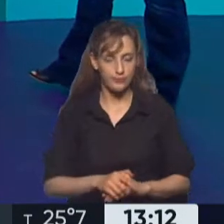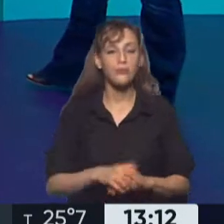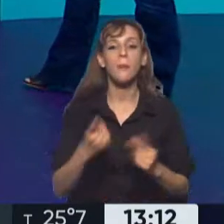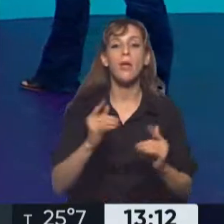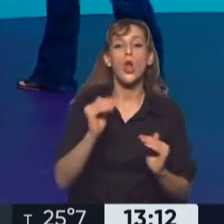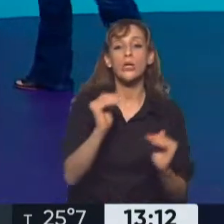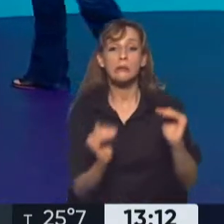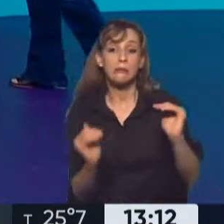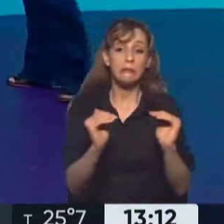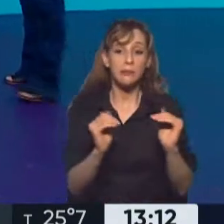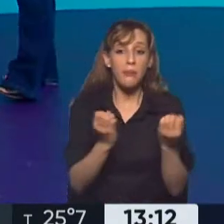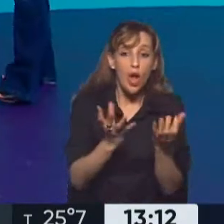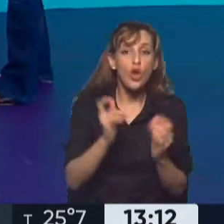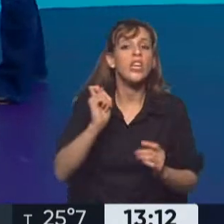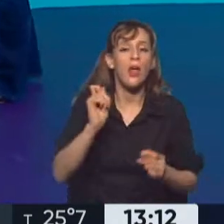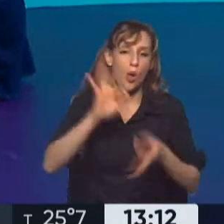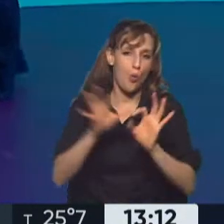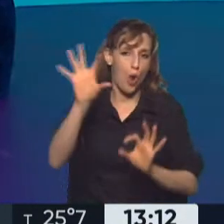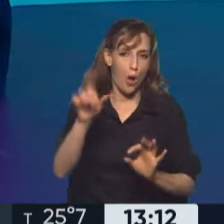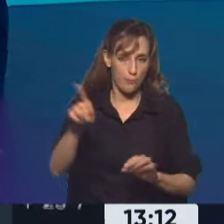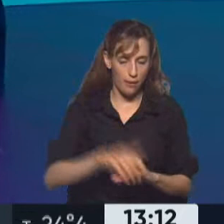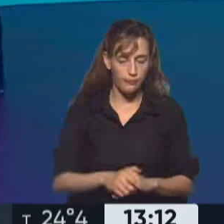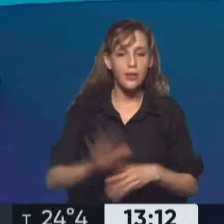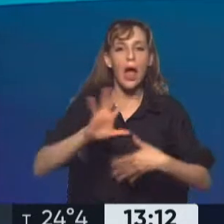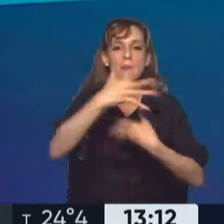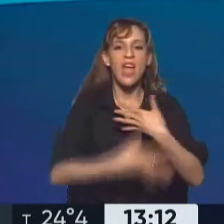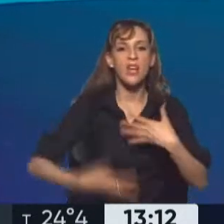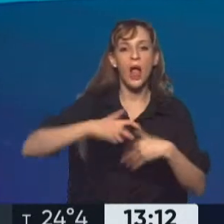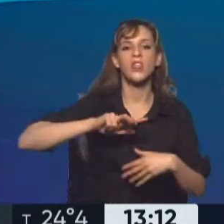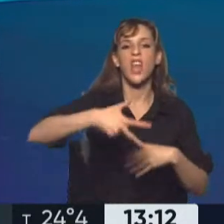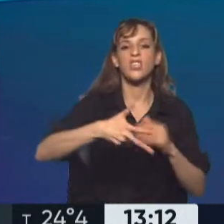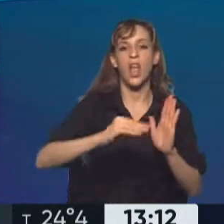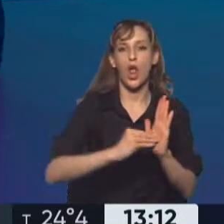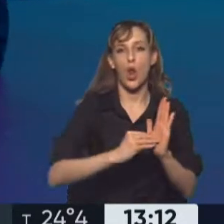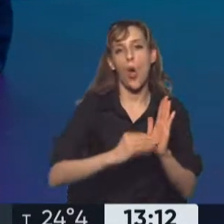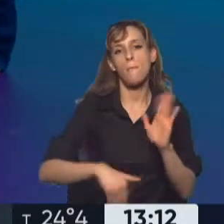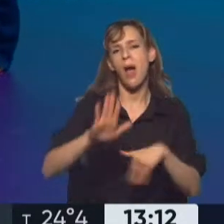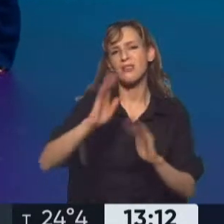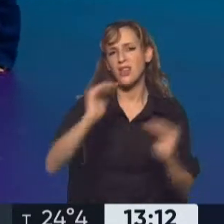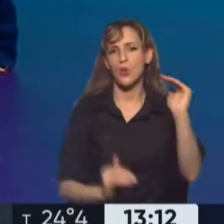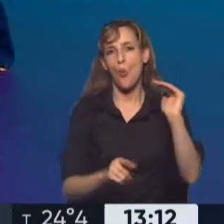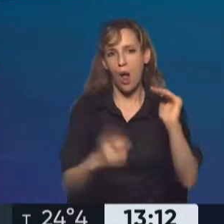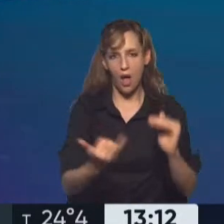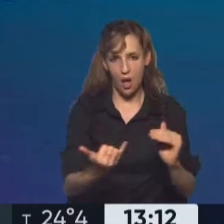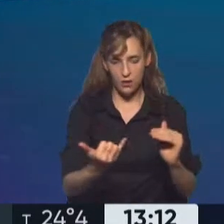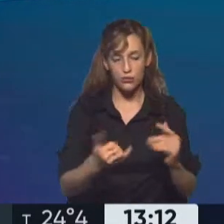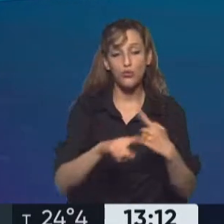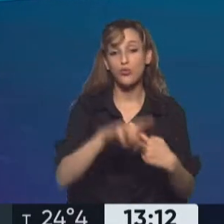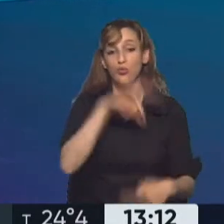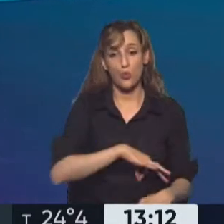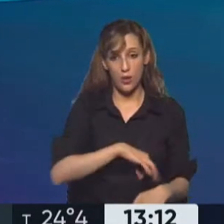es Europa. América Latina es la tercera región más desigual del mundo en materia de ingresos. ¿Por qué? Porque